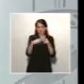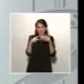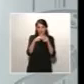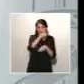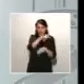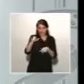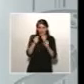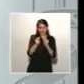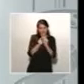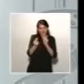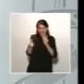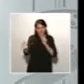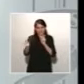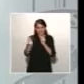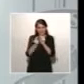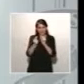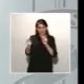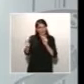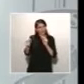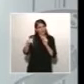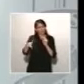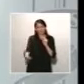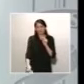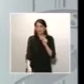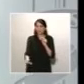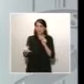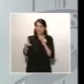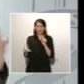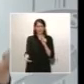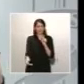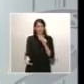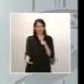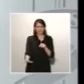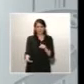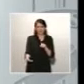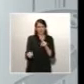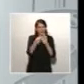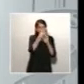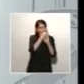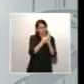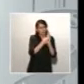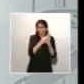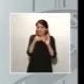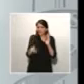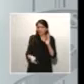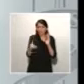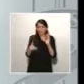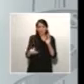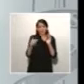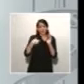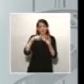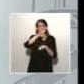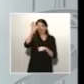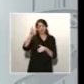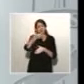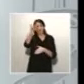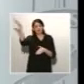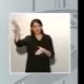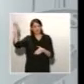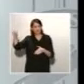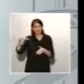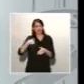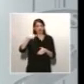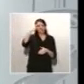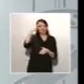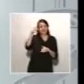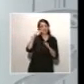anunciando en los últimos días, creemos igual nosotros que el resto de países que lo están aplicando, que van a tener un efecto que es